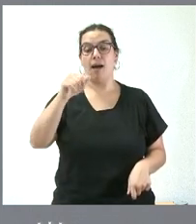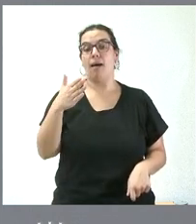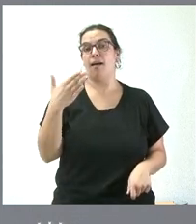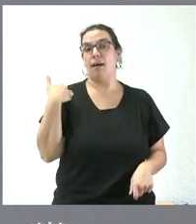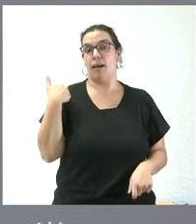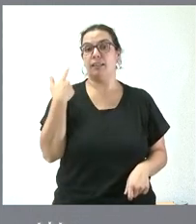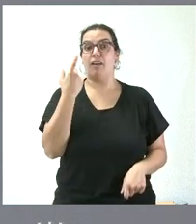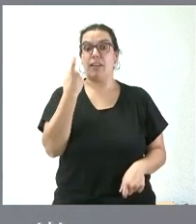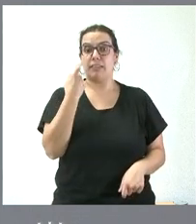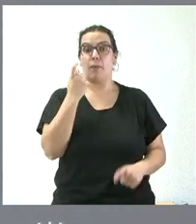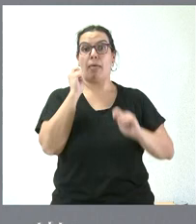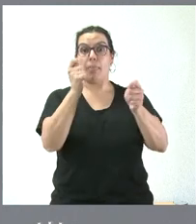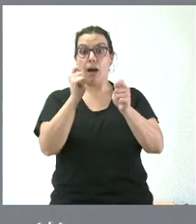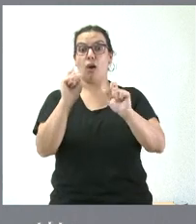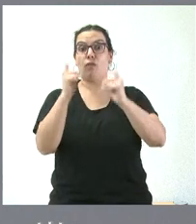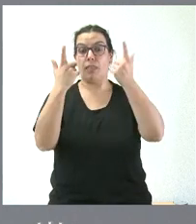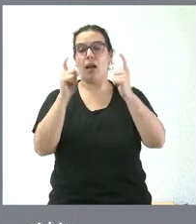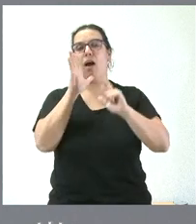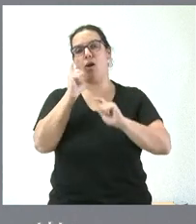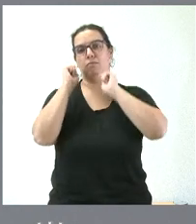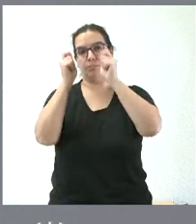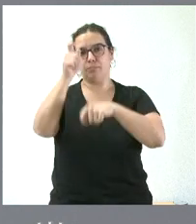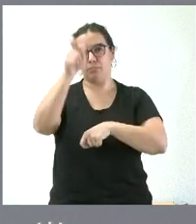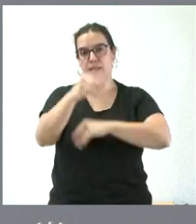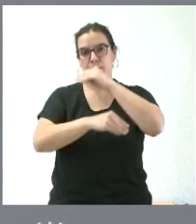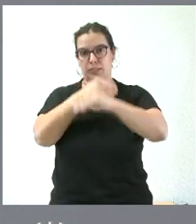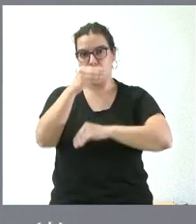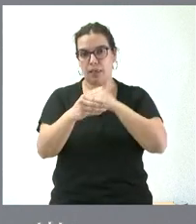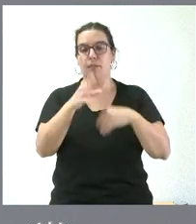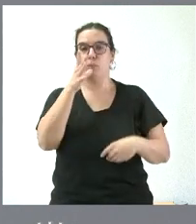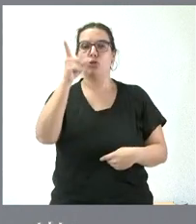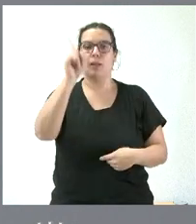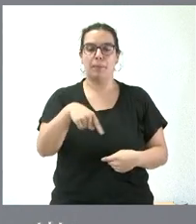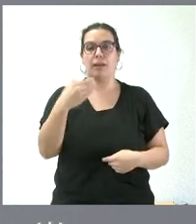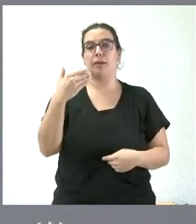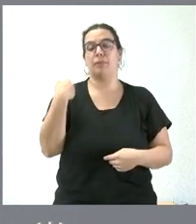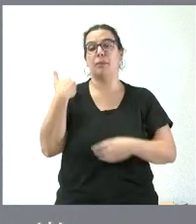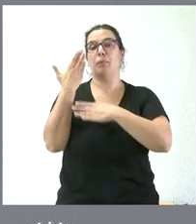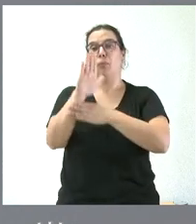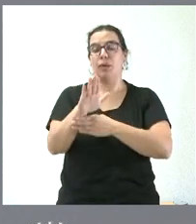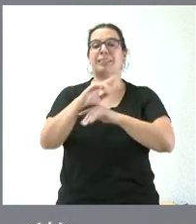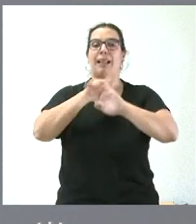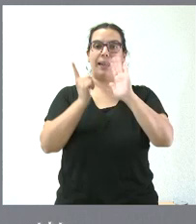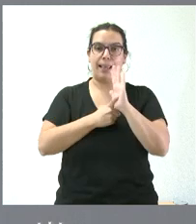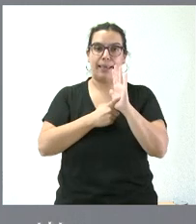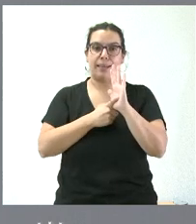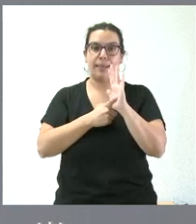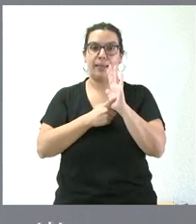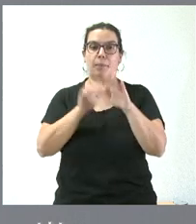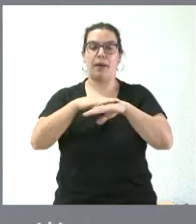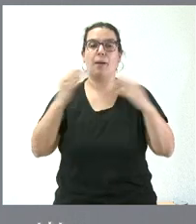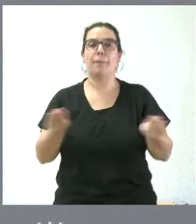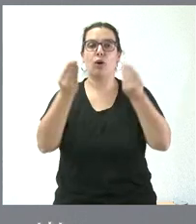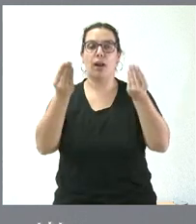pendiente de nombramiento como ustedes recordarán y se realiza este nombramiento como motivo también de la presentación de la proposición de ley para